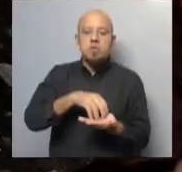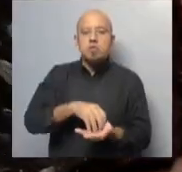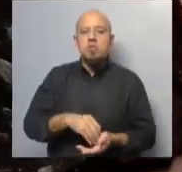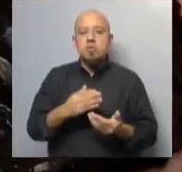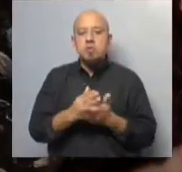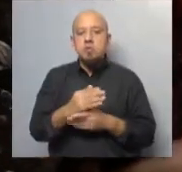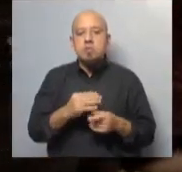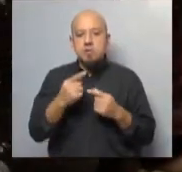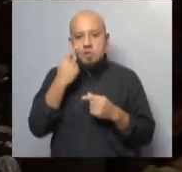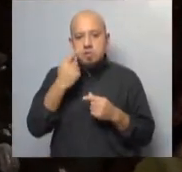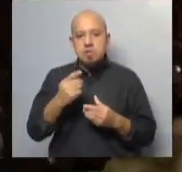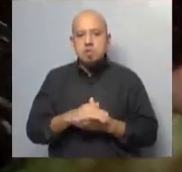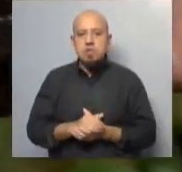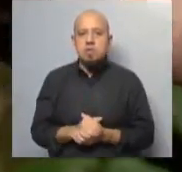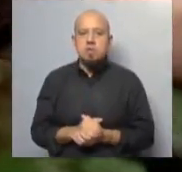alguna forma una aventura.